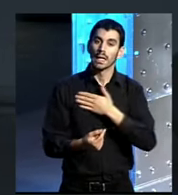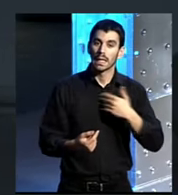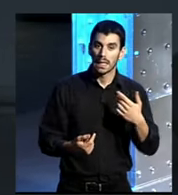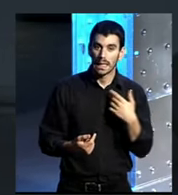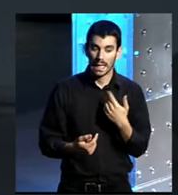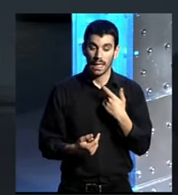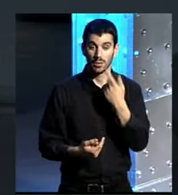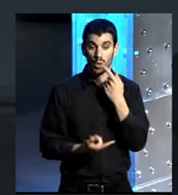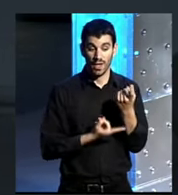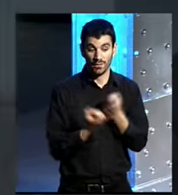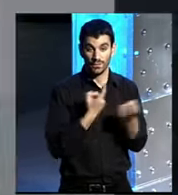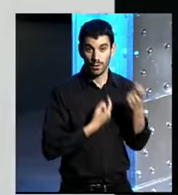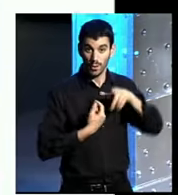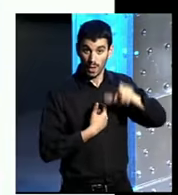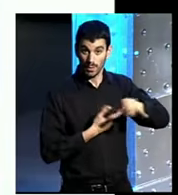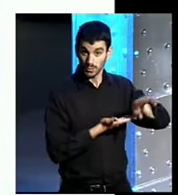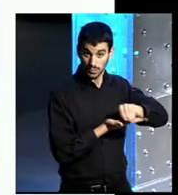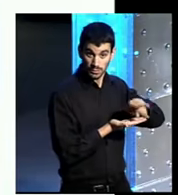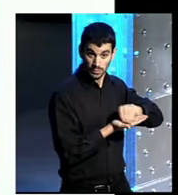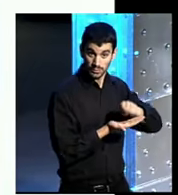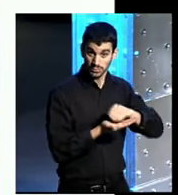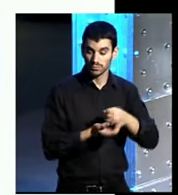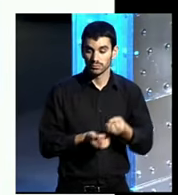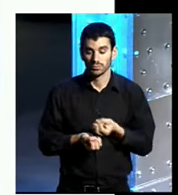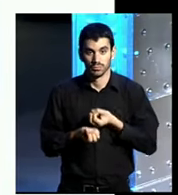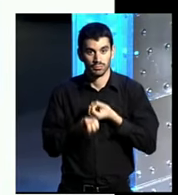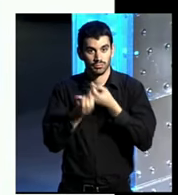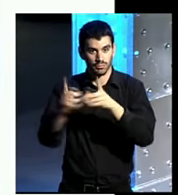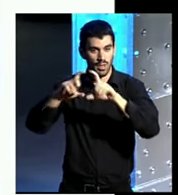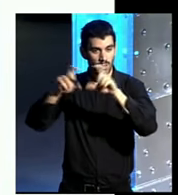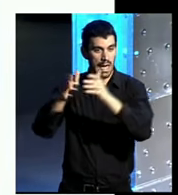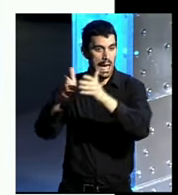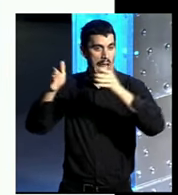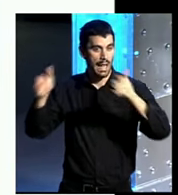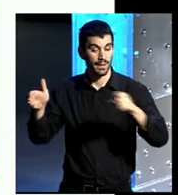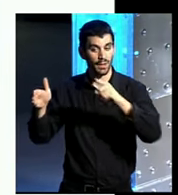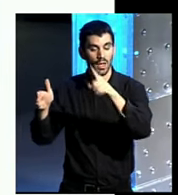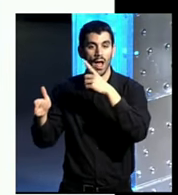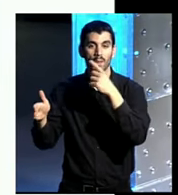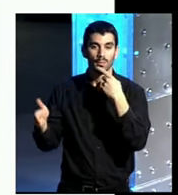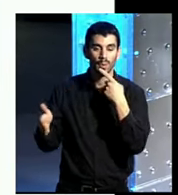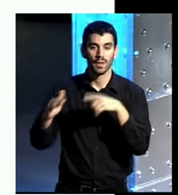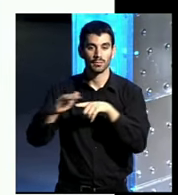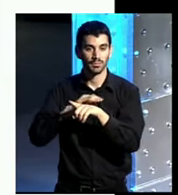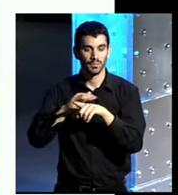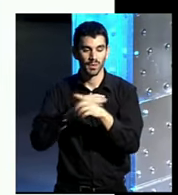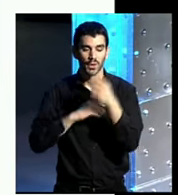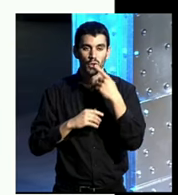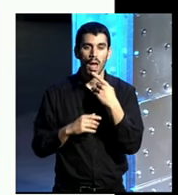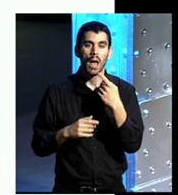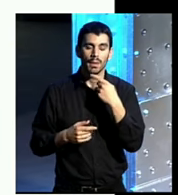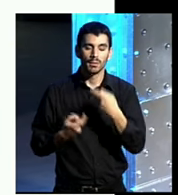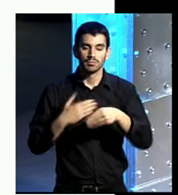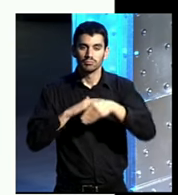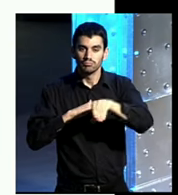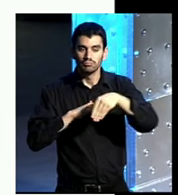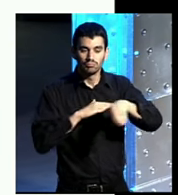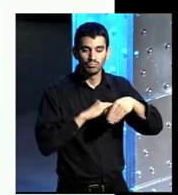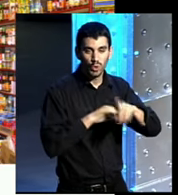grandes empresas de consumo como Coca-Cola, Danone, para poder luego ellos también gestionar mejor sus cadenas de distribución.